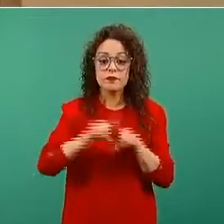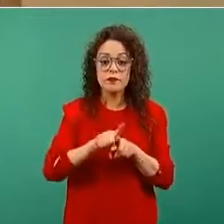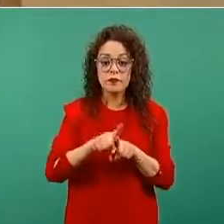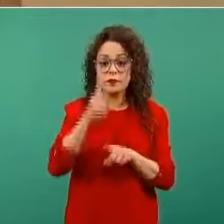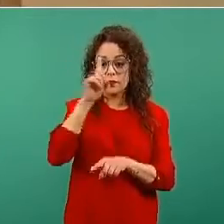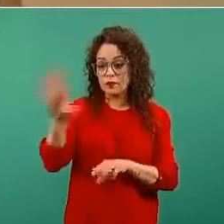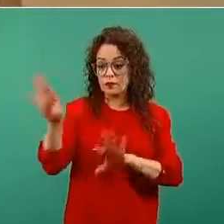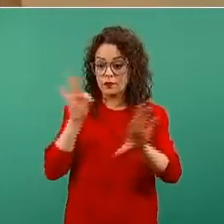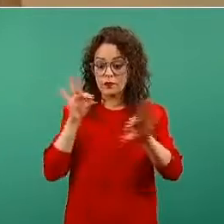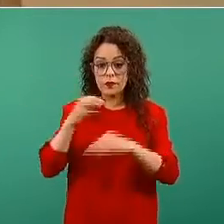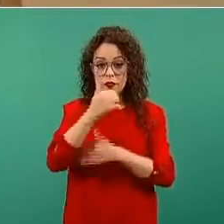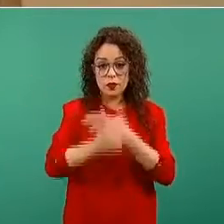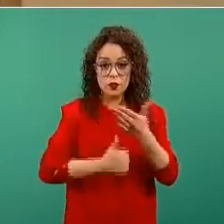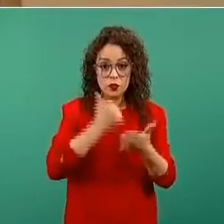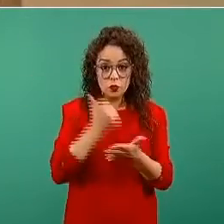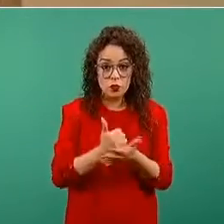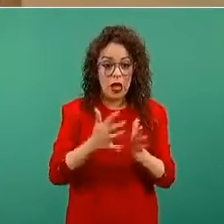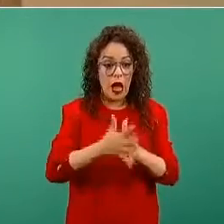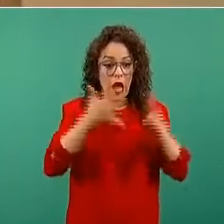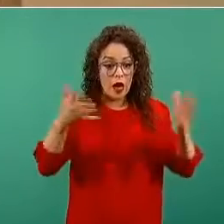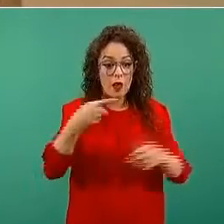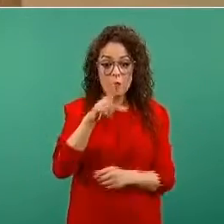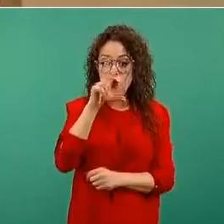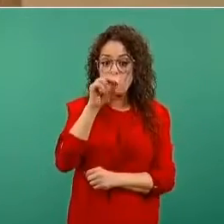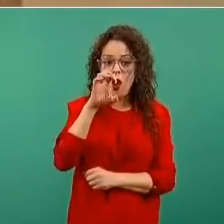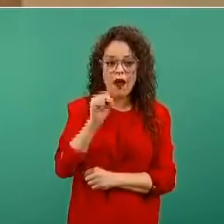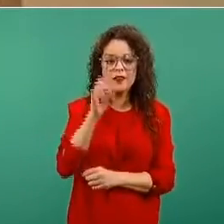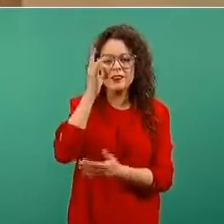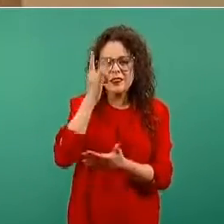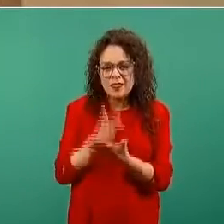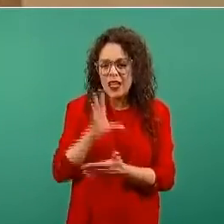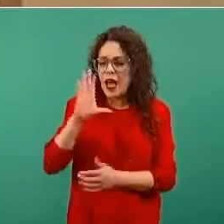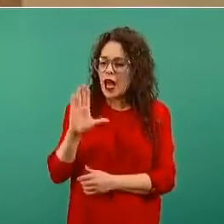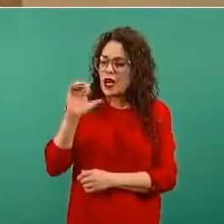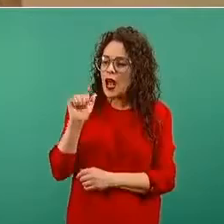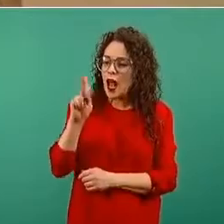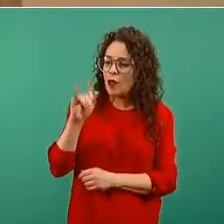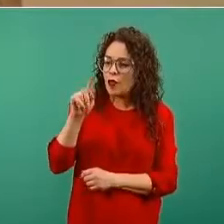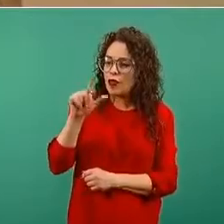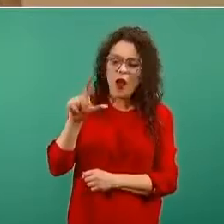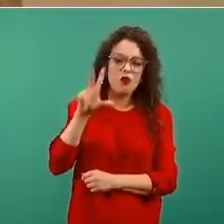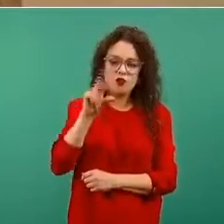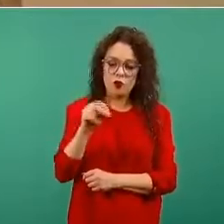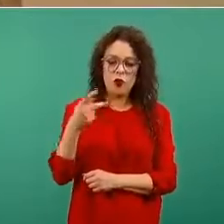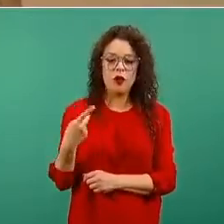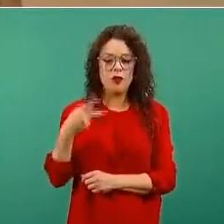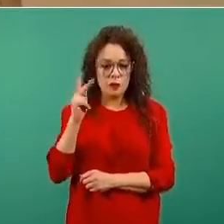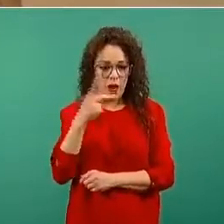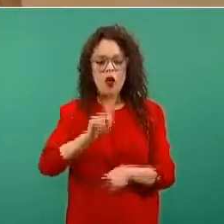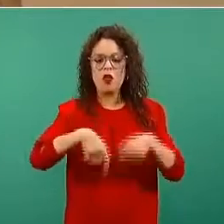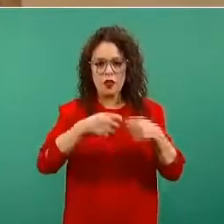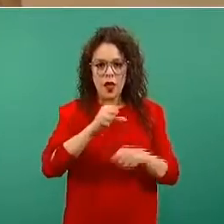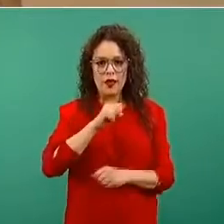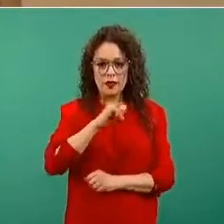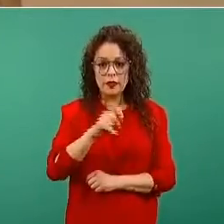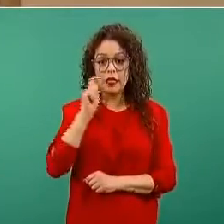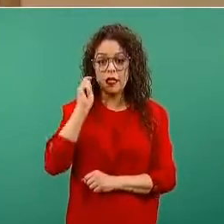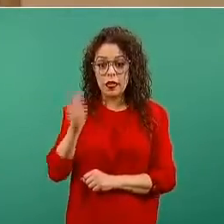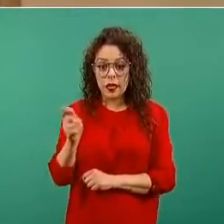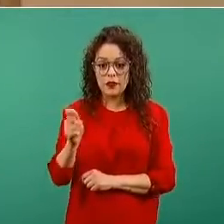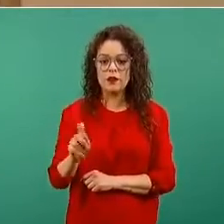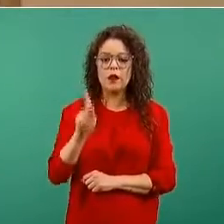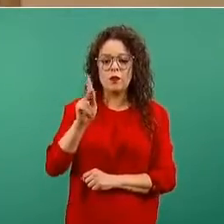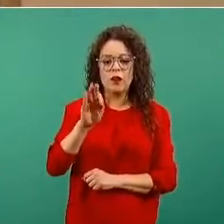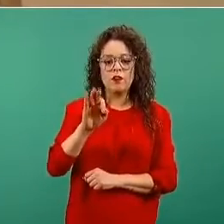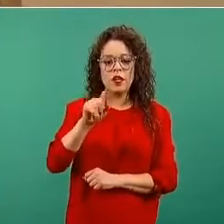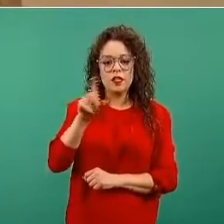capitales, pero son ciudades grandes, y del embarque más reciente de Pfizer, que repasaremos qué cantidad es